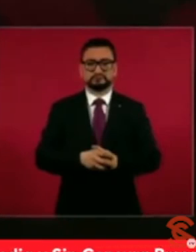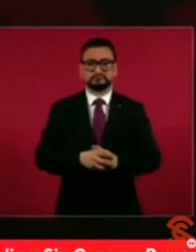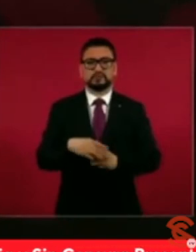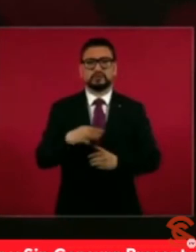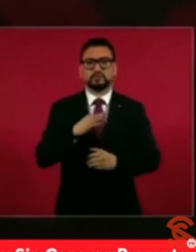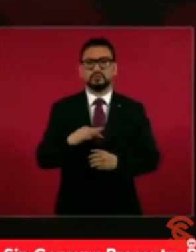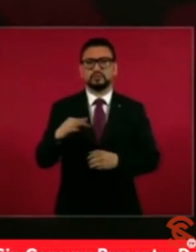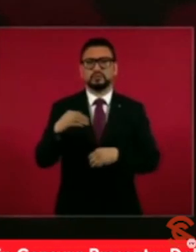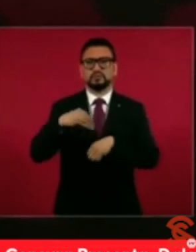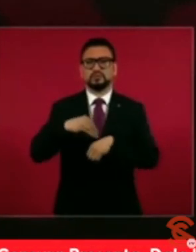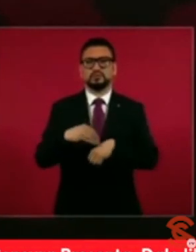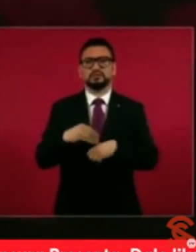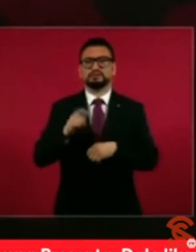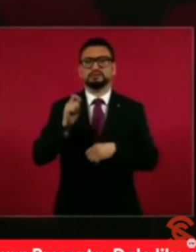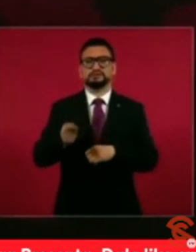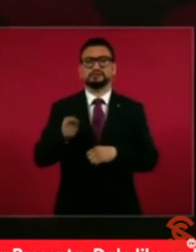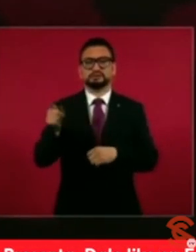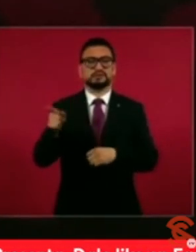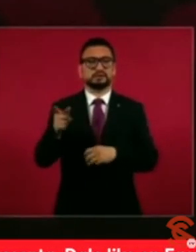hablando de que está mal la